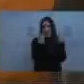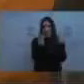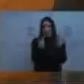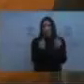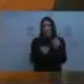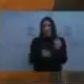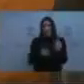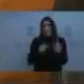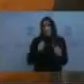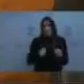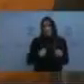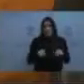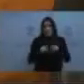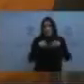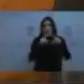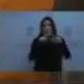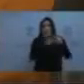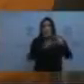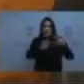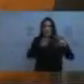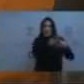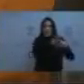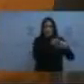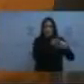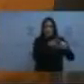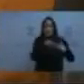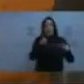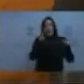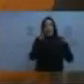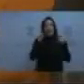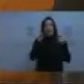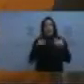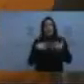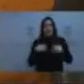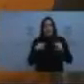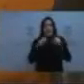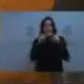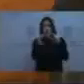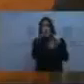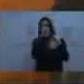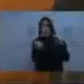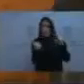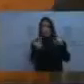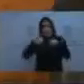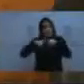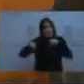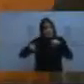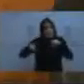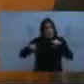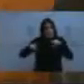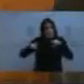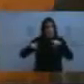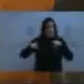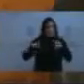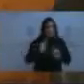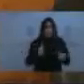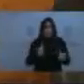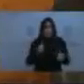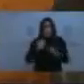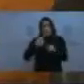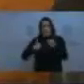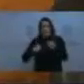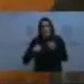que lo hacemos en el resto de las áreas sanitarias. La atención sanitaria en el Oriente ni es distinta ni ha de serlo diferente a la